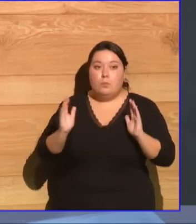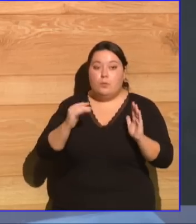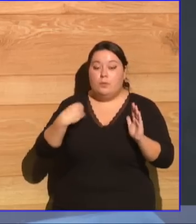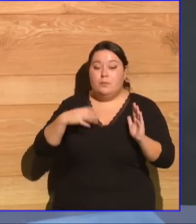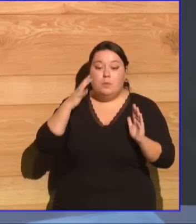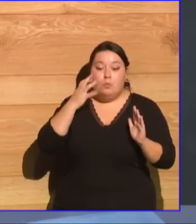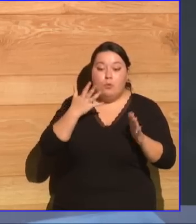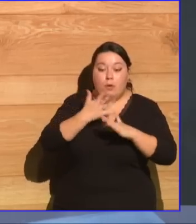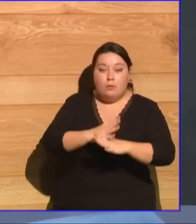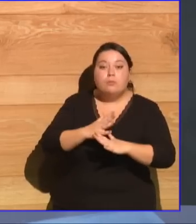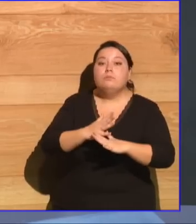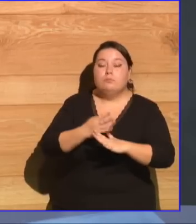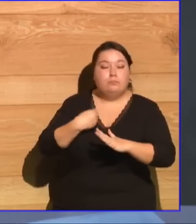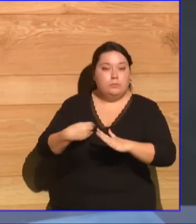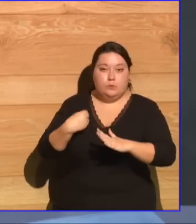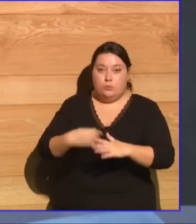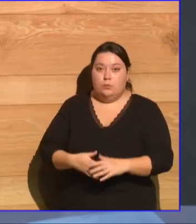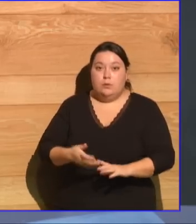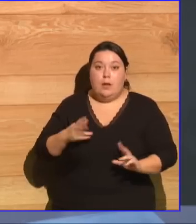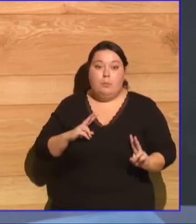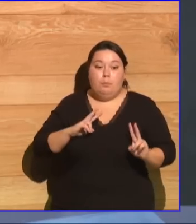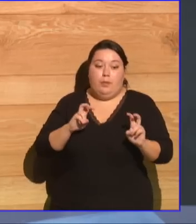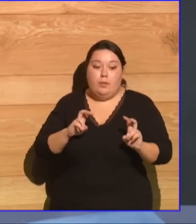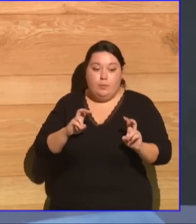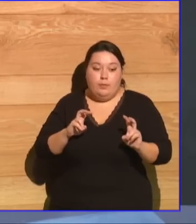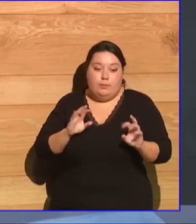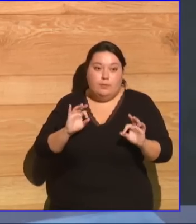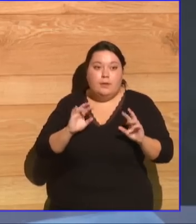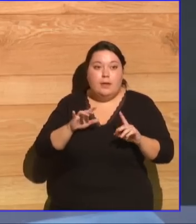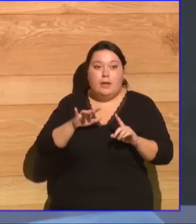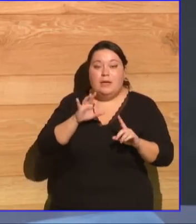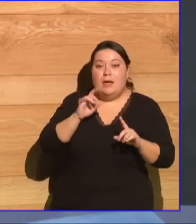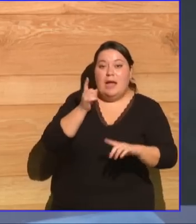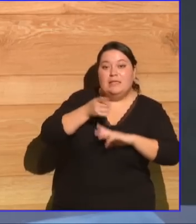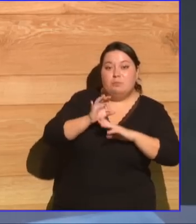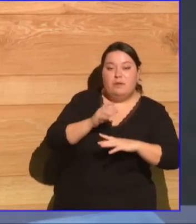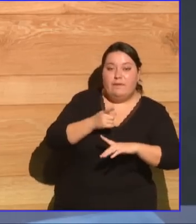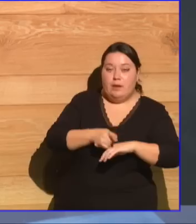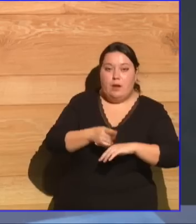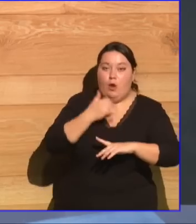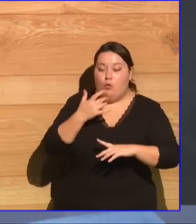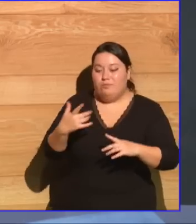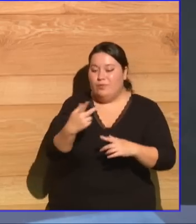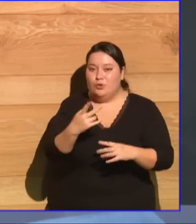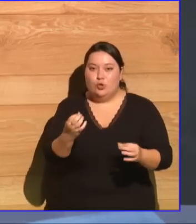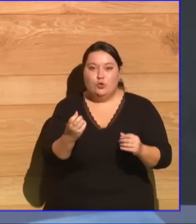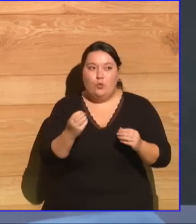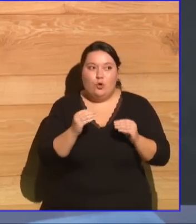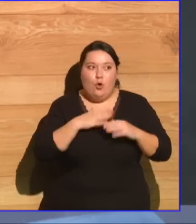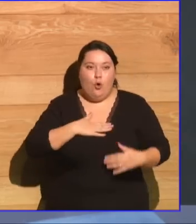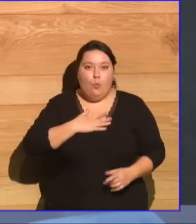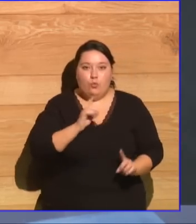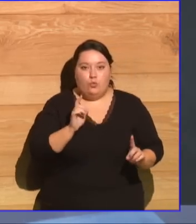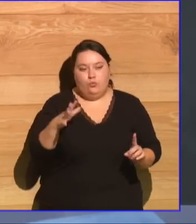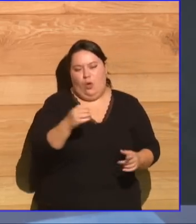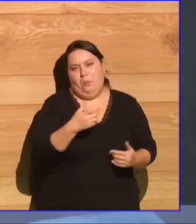misma mujer. Un asunto que inicialmente a Lucas y a Spielberg no les hace sentir del todo cómodos, no en lo personal, que son